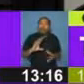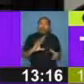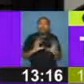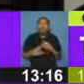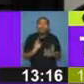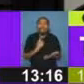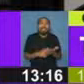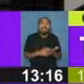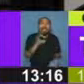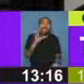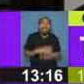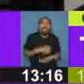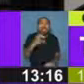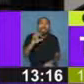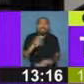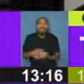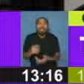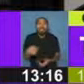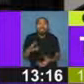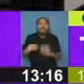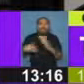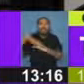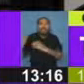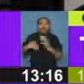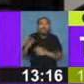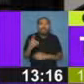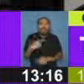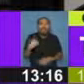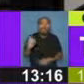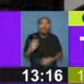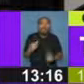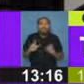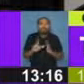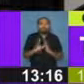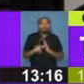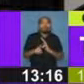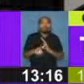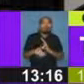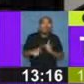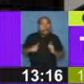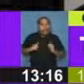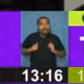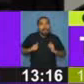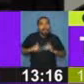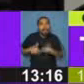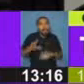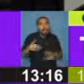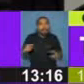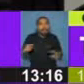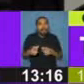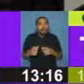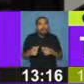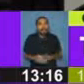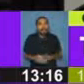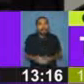había sido adjudicataria y eso nos demoró quiero decir que estamos en este contexto